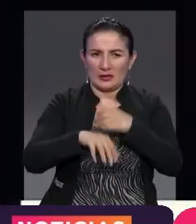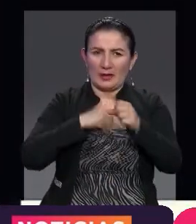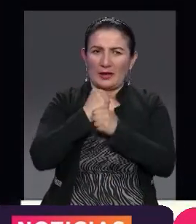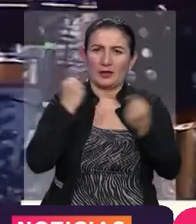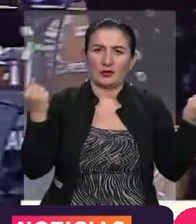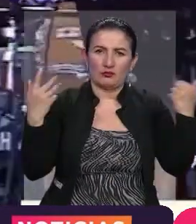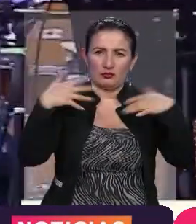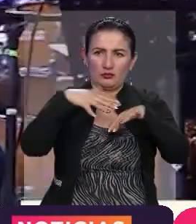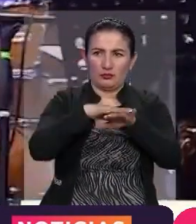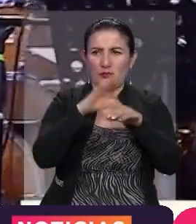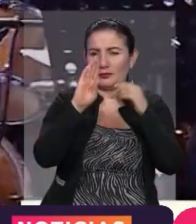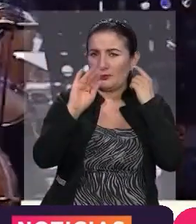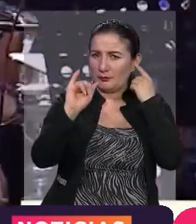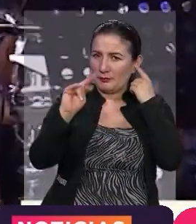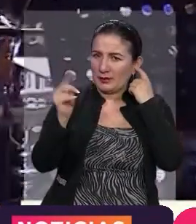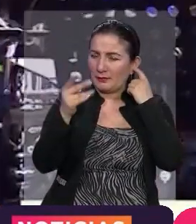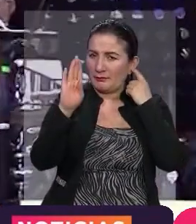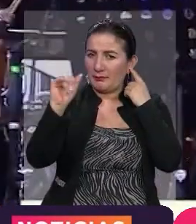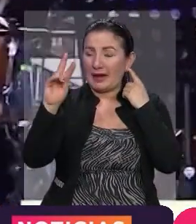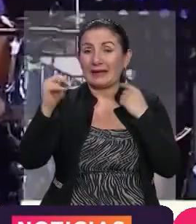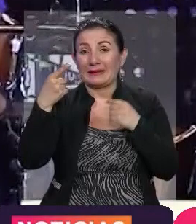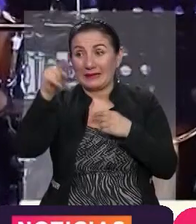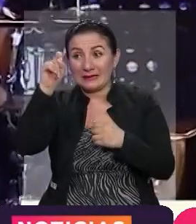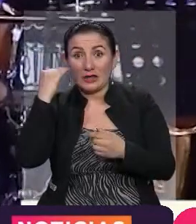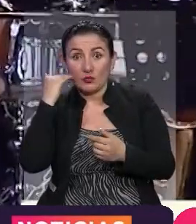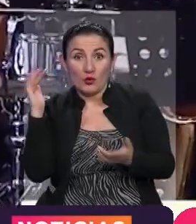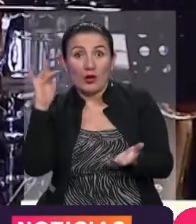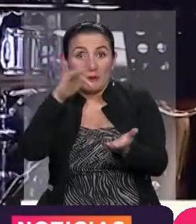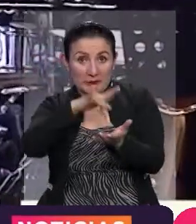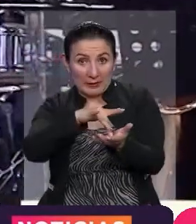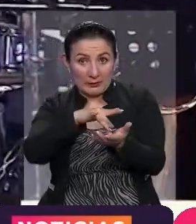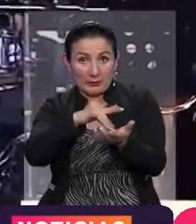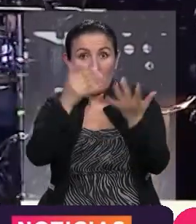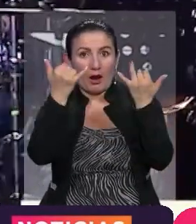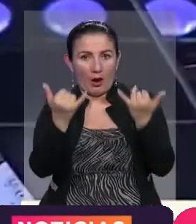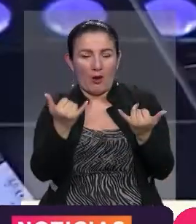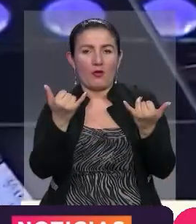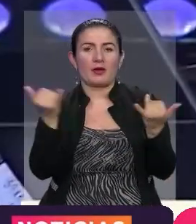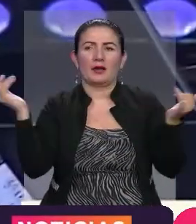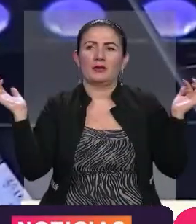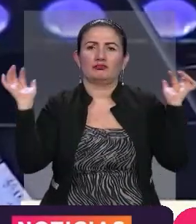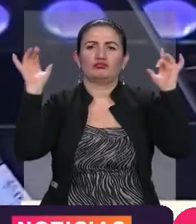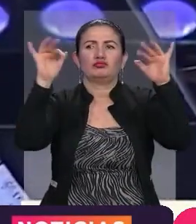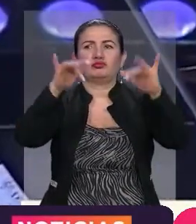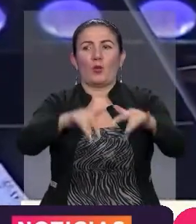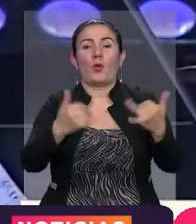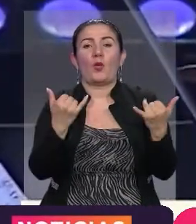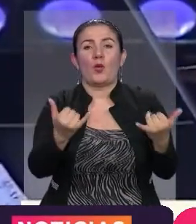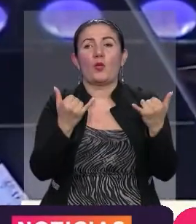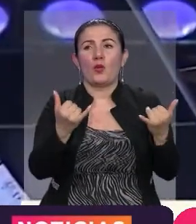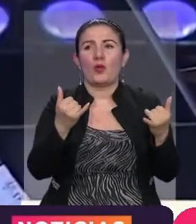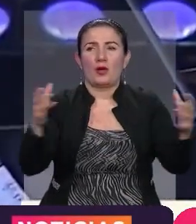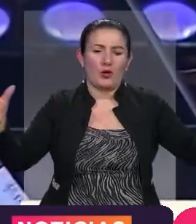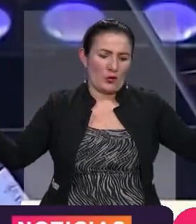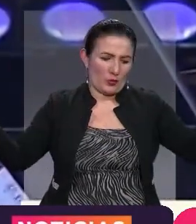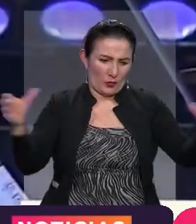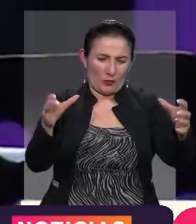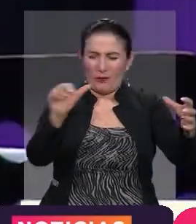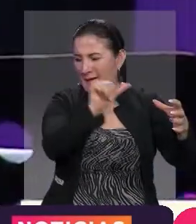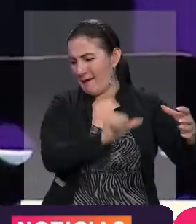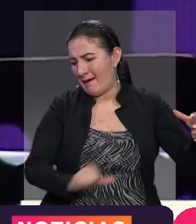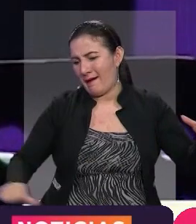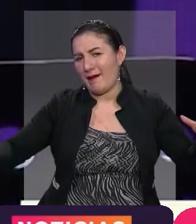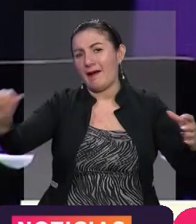funcionamiento de la Big Bang Bogotá solo 16 mujeres tuvieron la oportunidad de subirse al escenario de jazz al parque hoy una orquesta solo